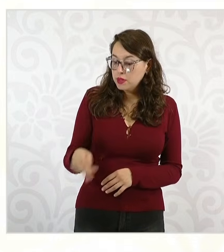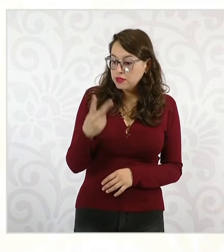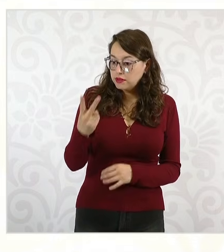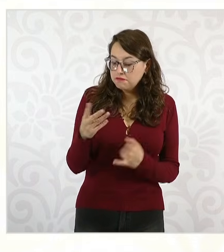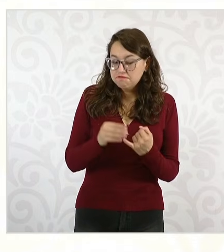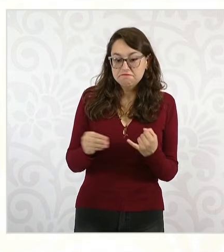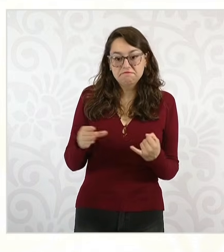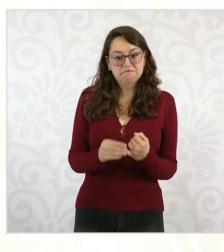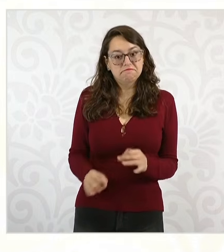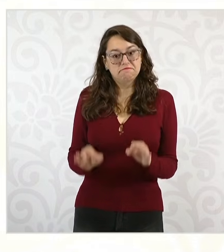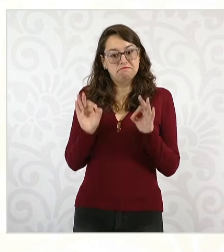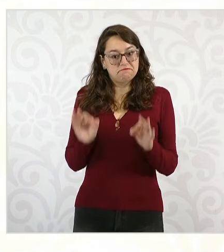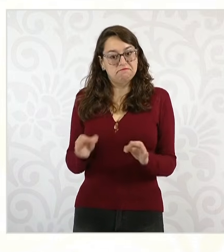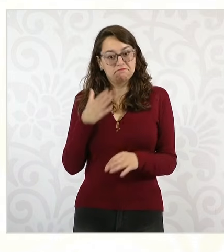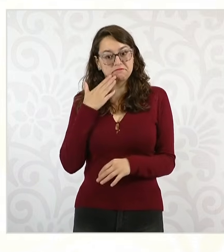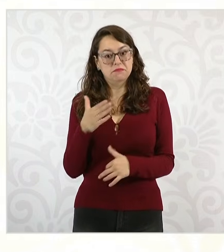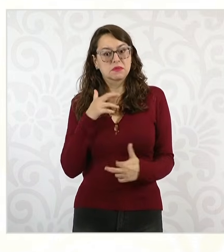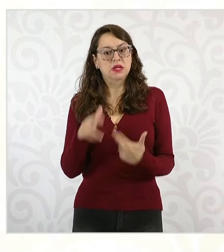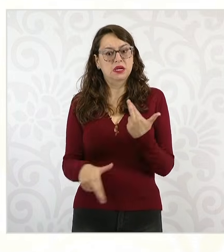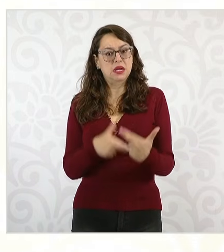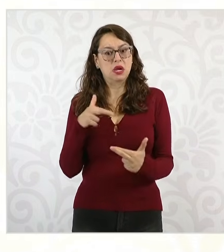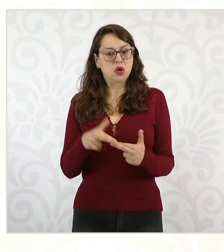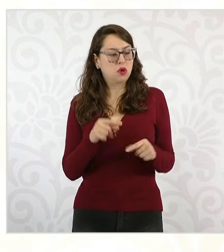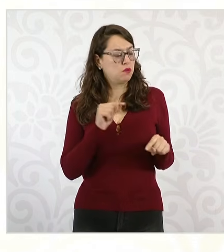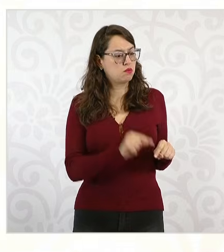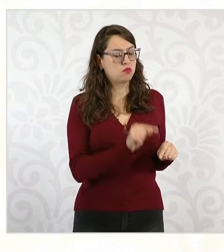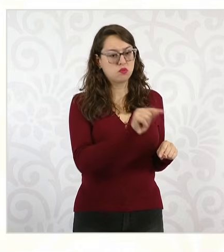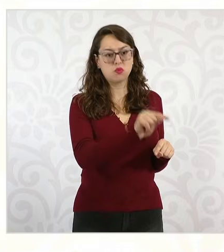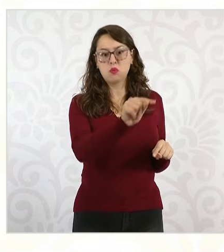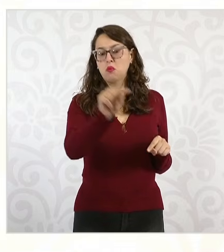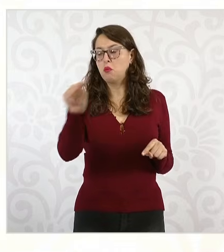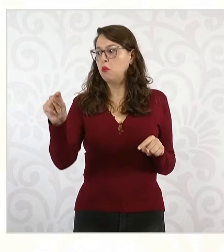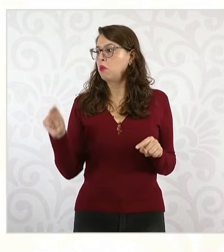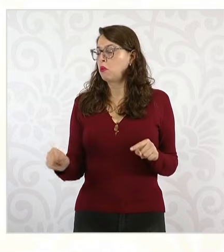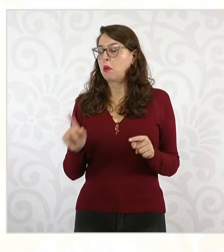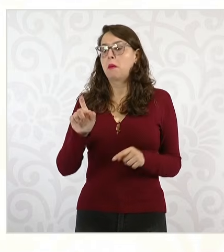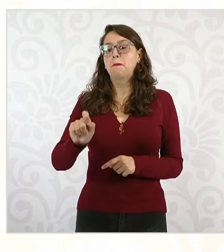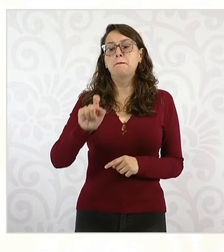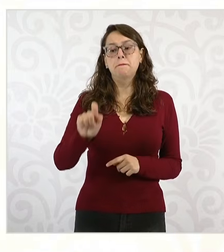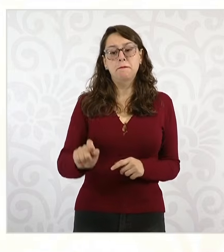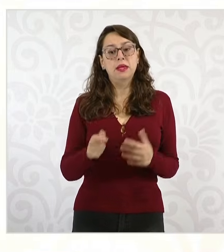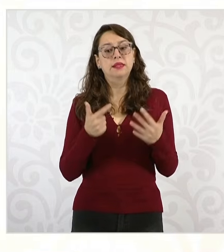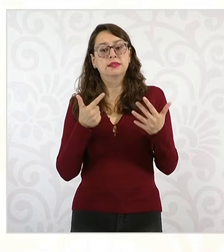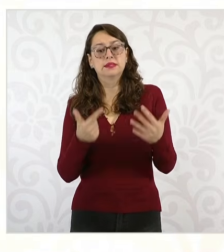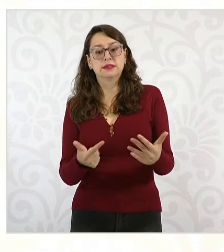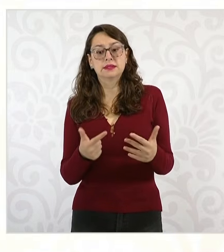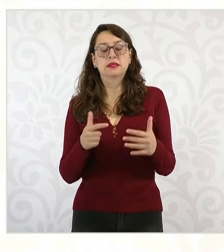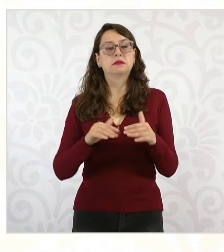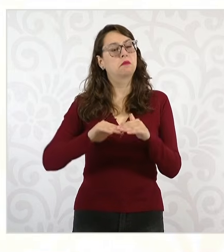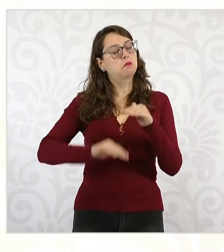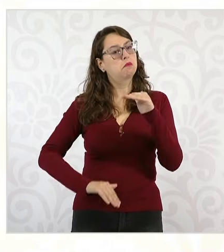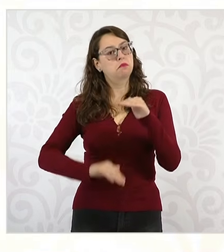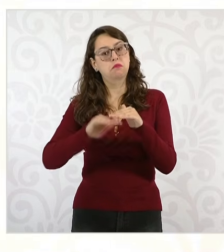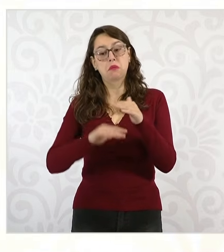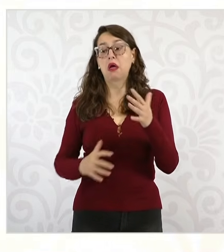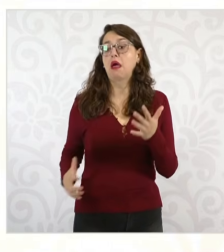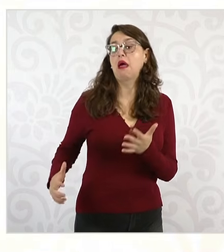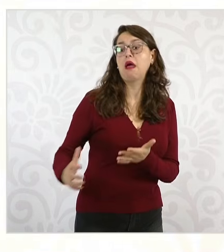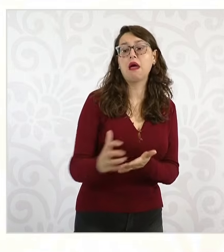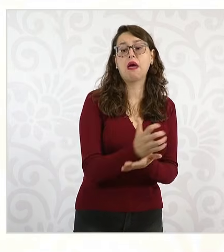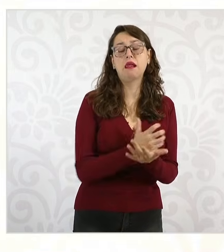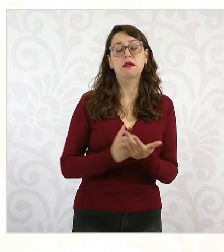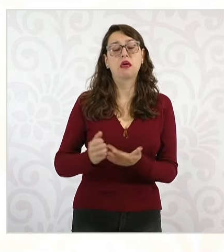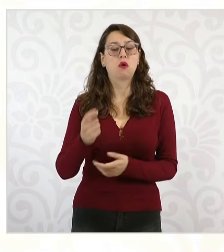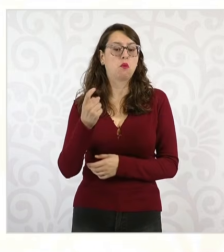cada una de las regiones, destacando que en ningún caso se exceden de 1 peso con 66 centavos el